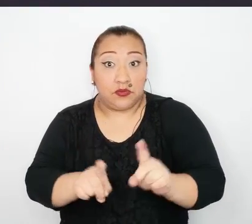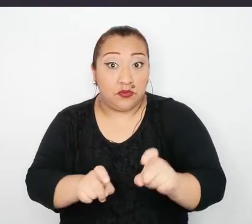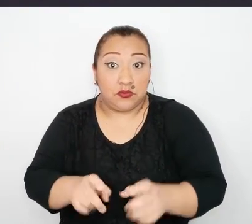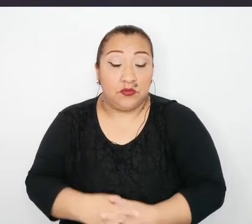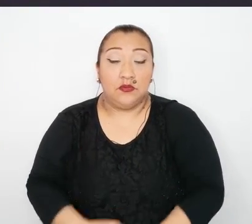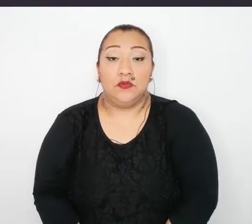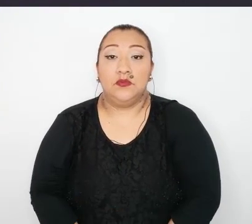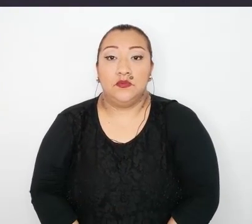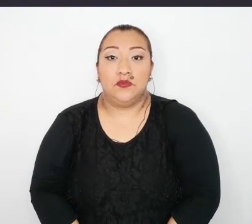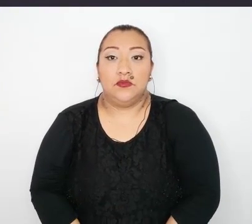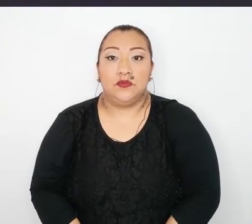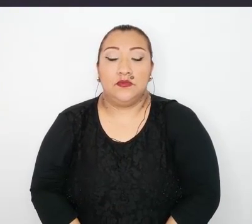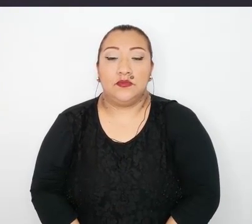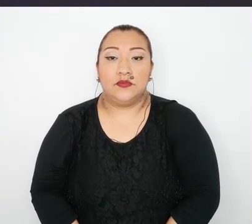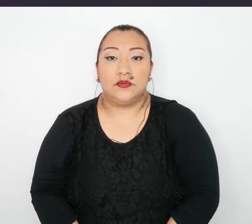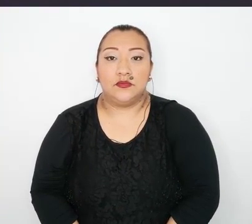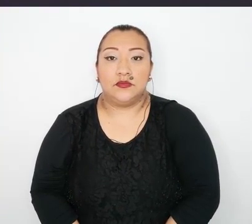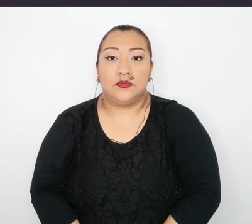¿Alguna otra pregunta? Sí.